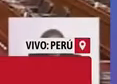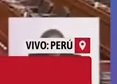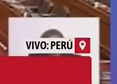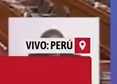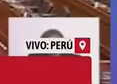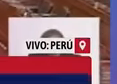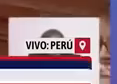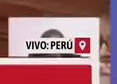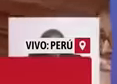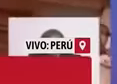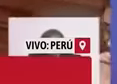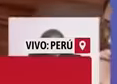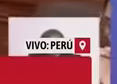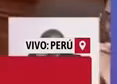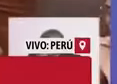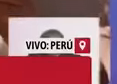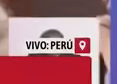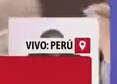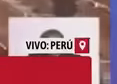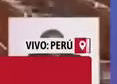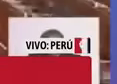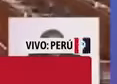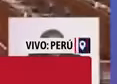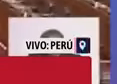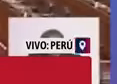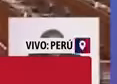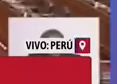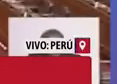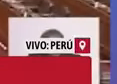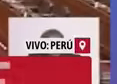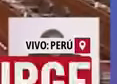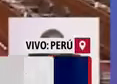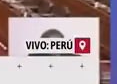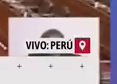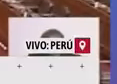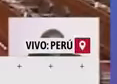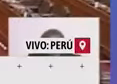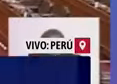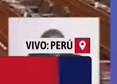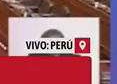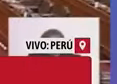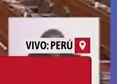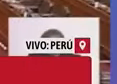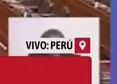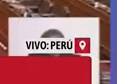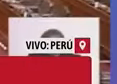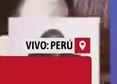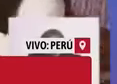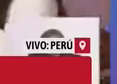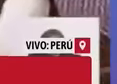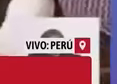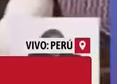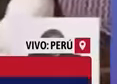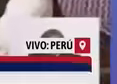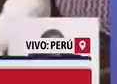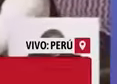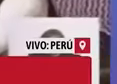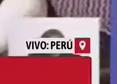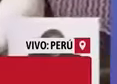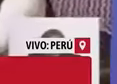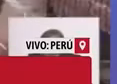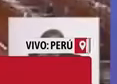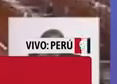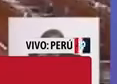O sea que Bazán no hay nadie Narro, que vote en sí. Contra. Claro, tanto, todos van a votar que están en contra del golpe, el golpe autogolpe, como le están llamando.